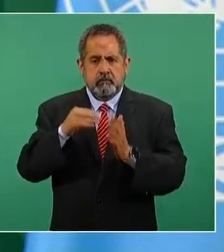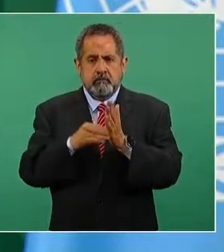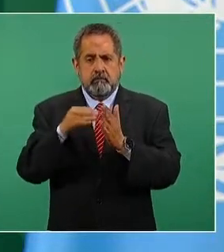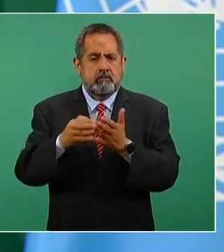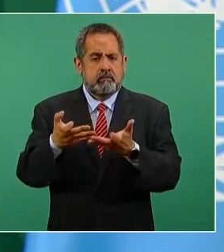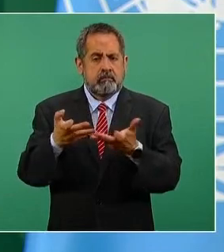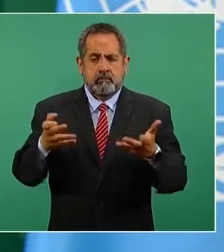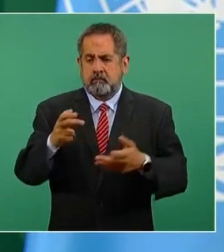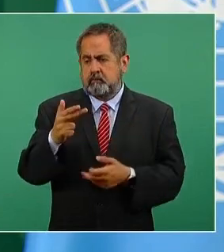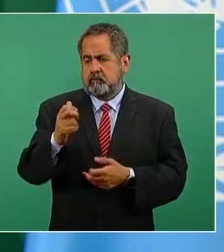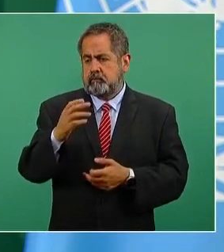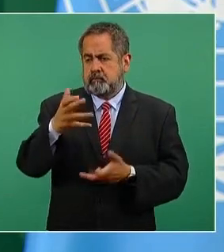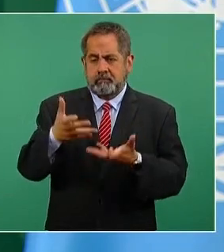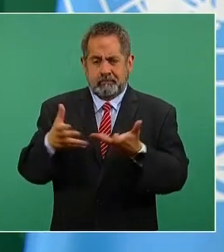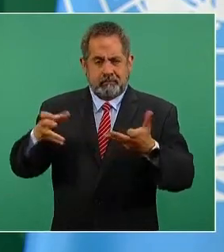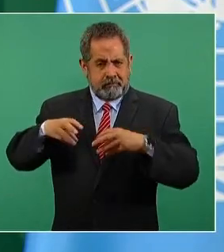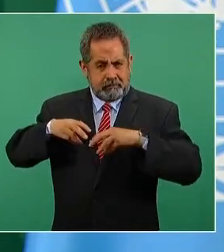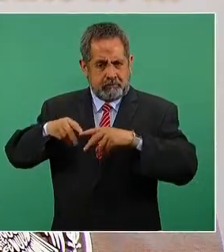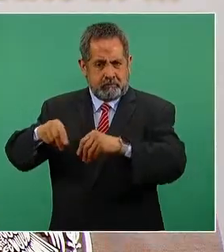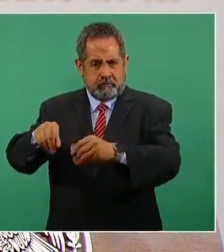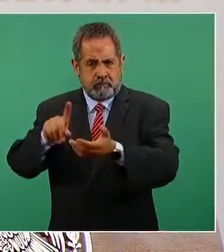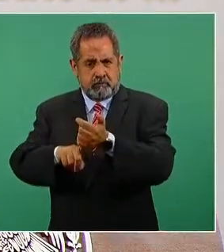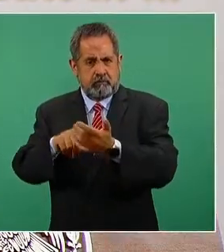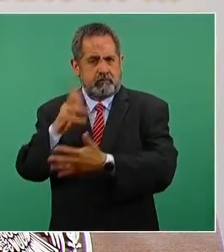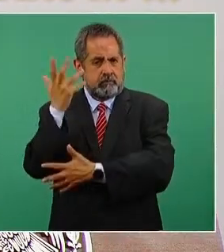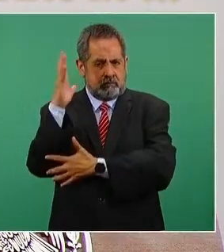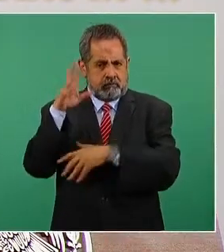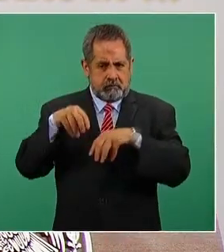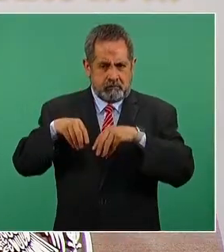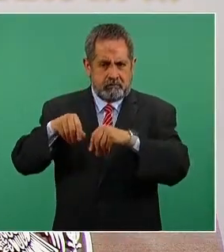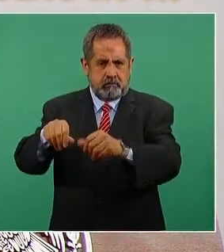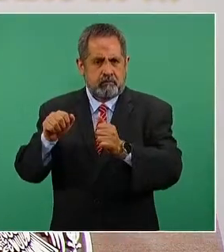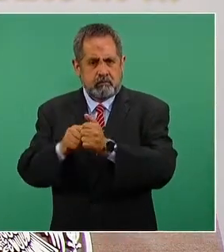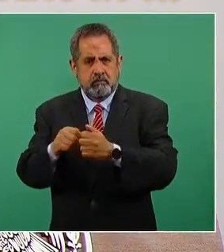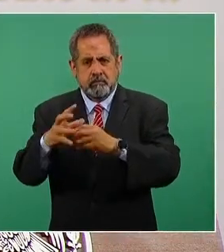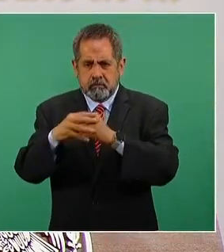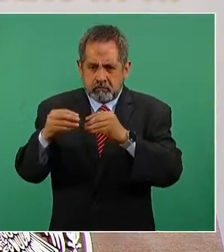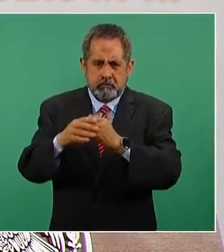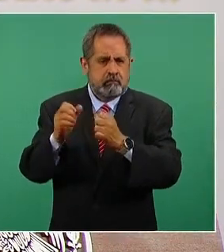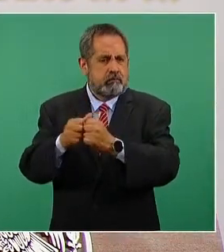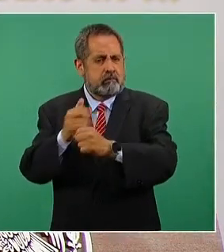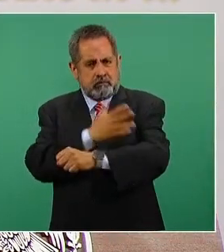1,000,000 de hectáreas de árboles frutales y maderables,